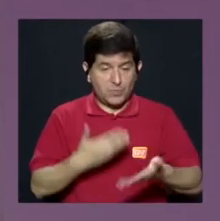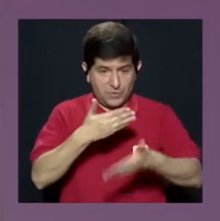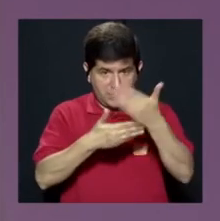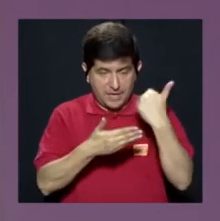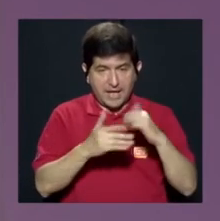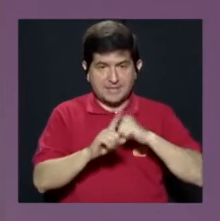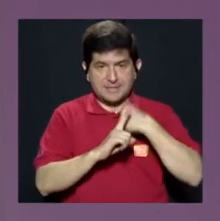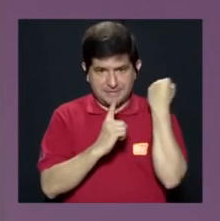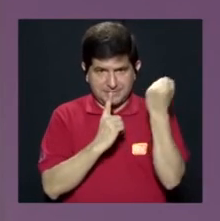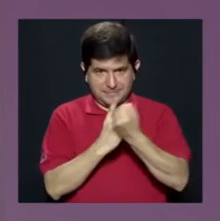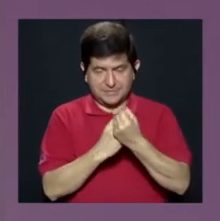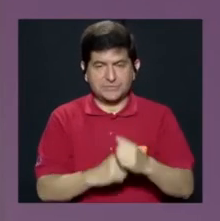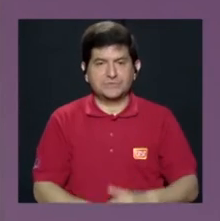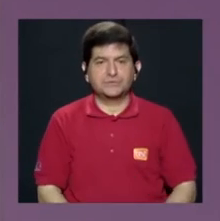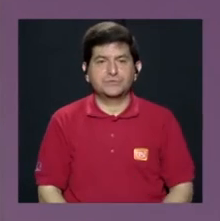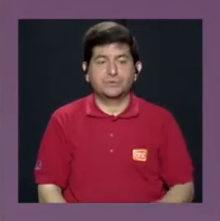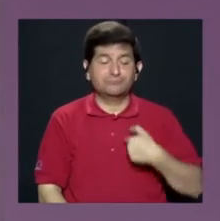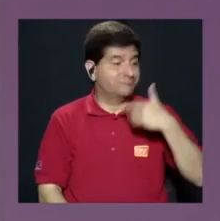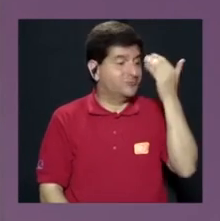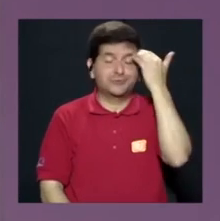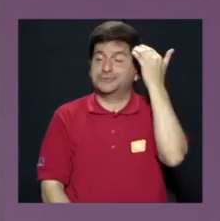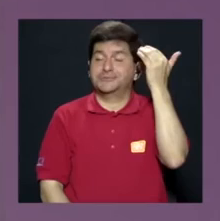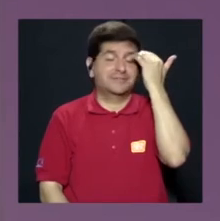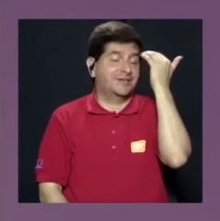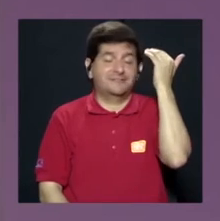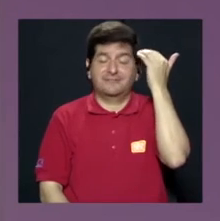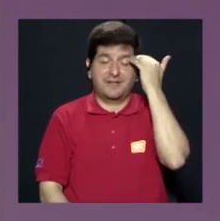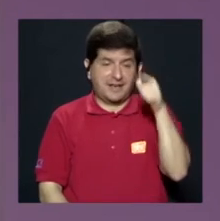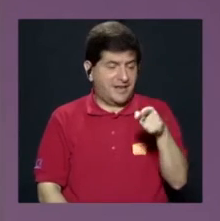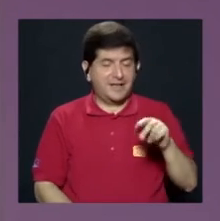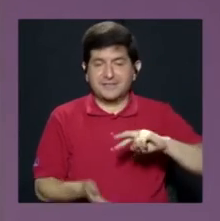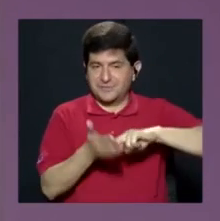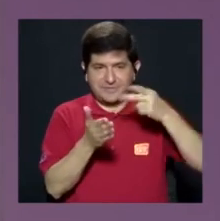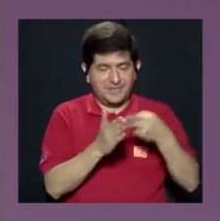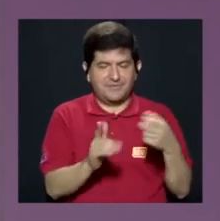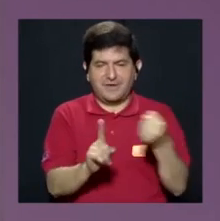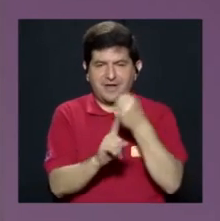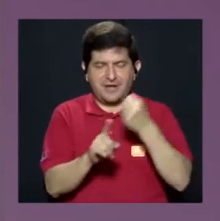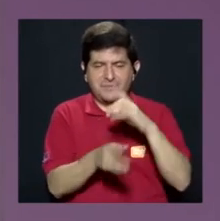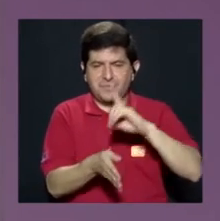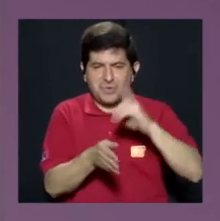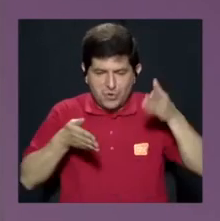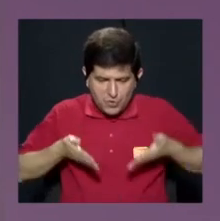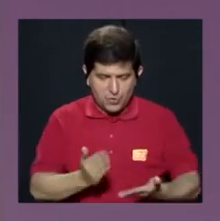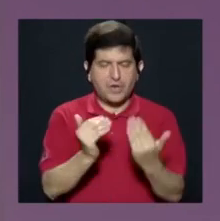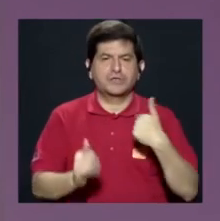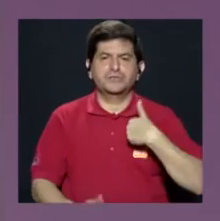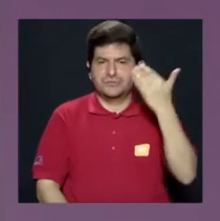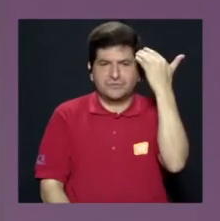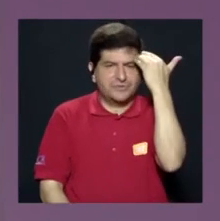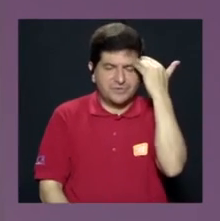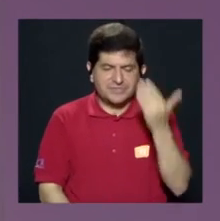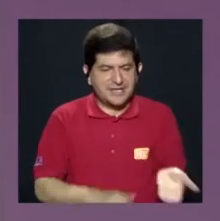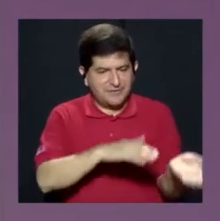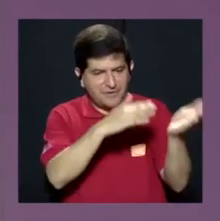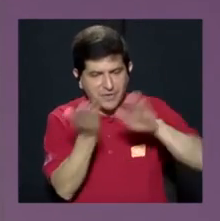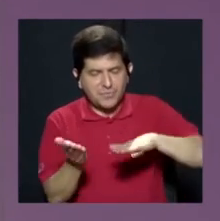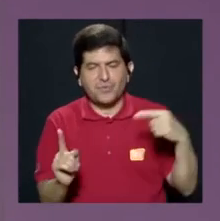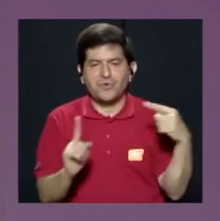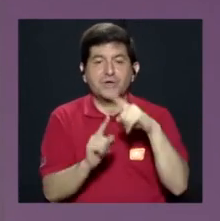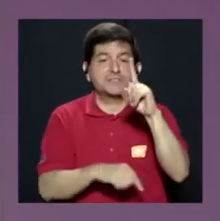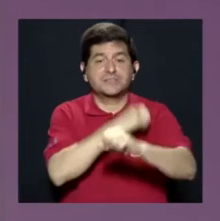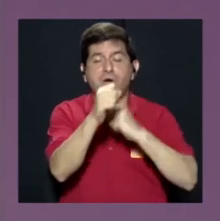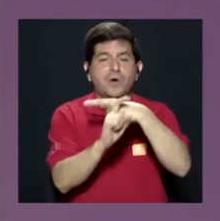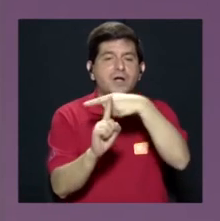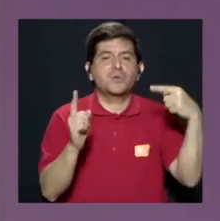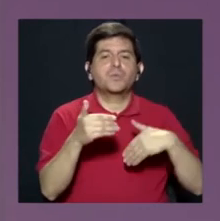la situación pasada, yo no sabía que eso era violencia obstétrica. Yo no supe de qué murió realmente mi hijo hasta un año